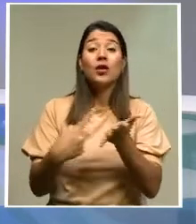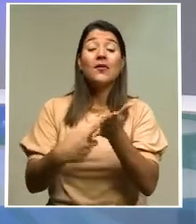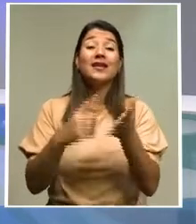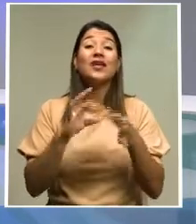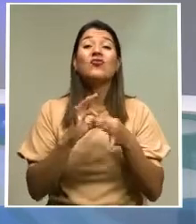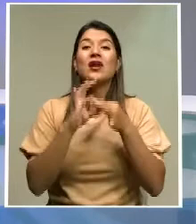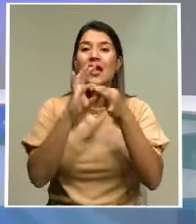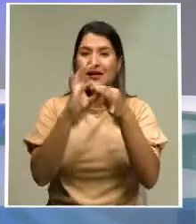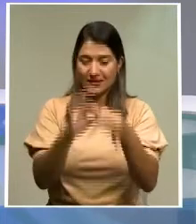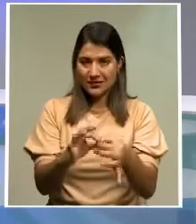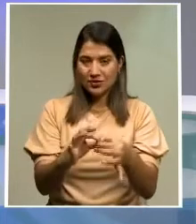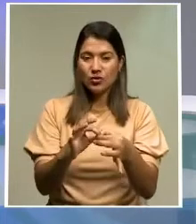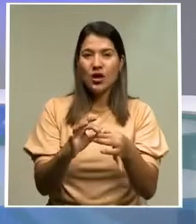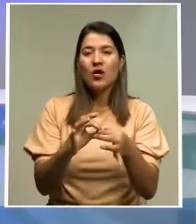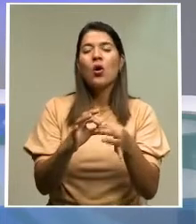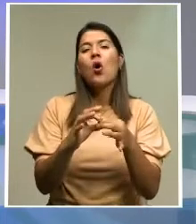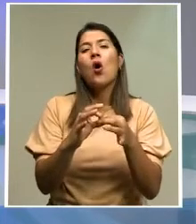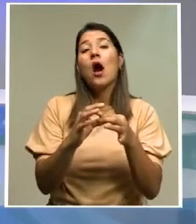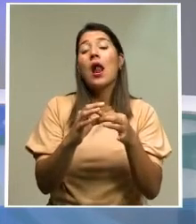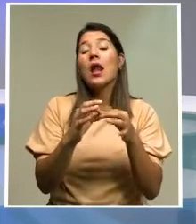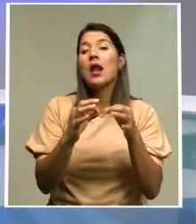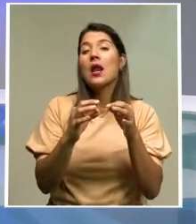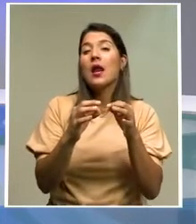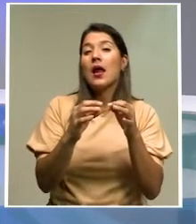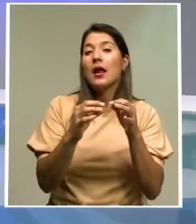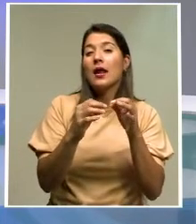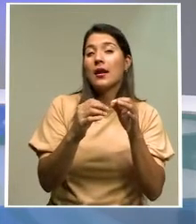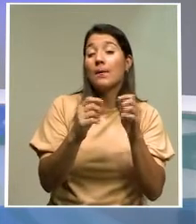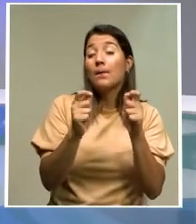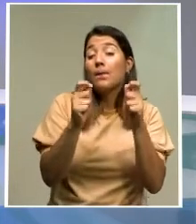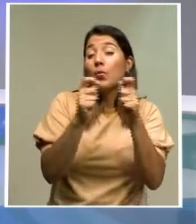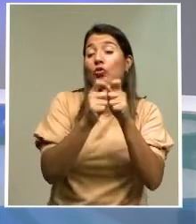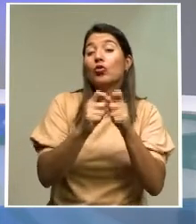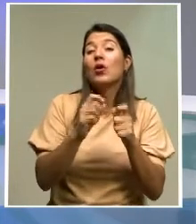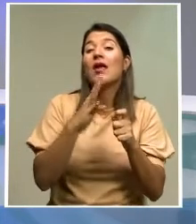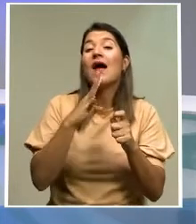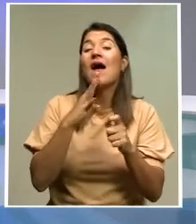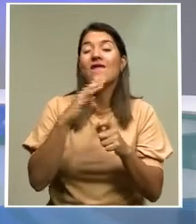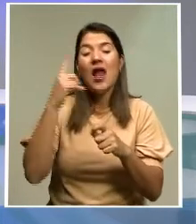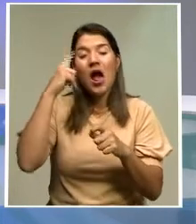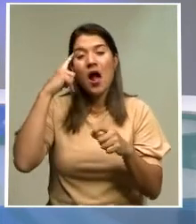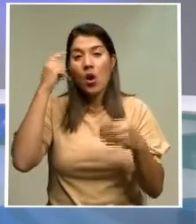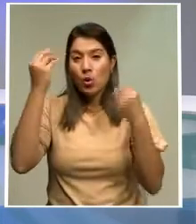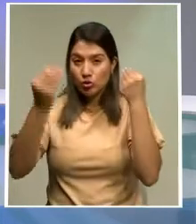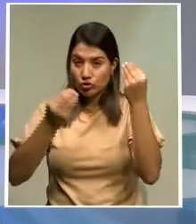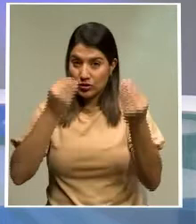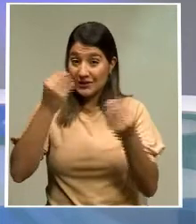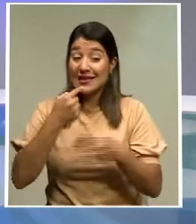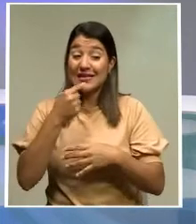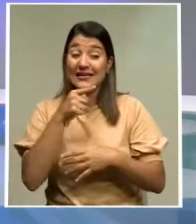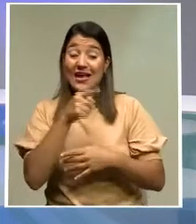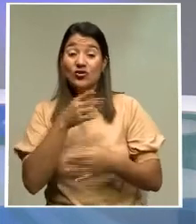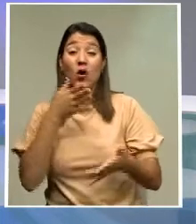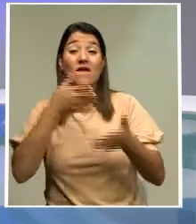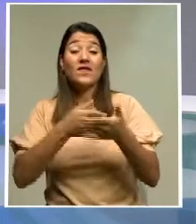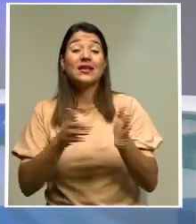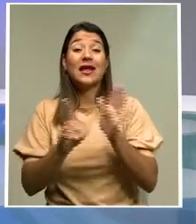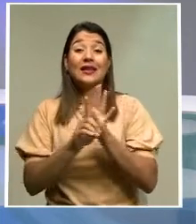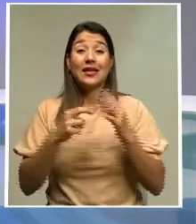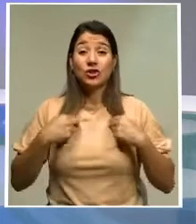cláusula de objeción de conciencia, el cual, según algunos legisladores, violenta los derechos humanos. En la